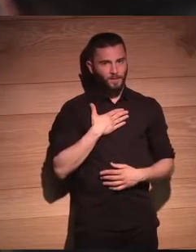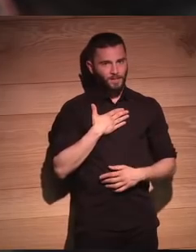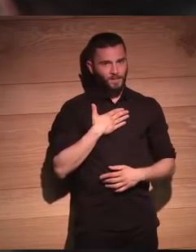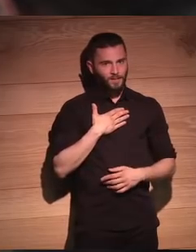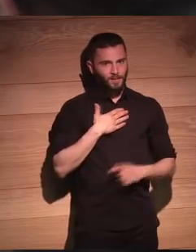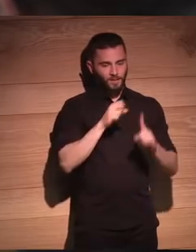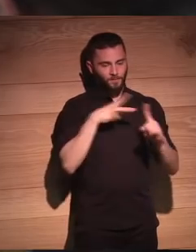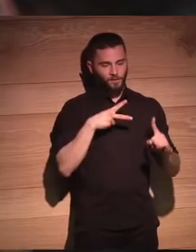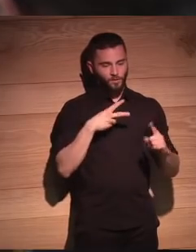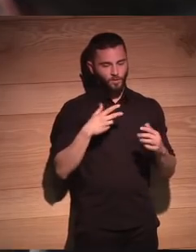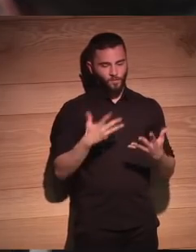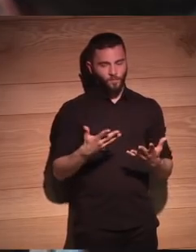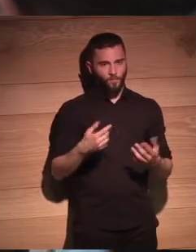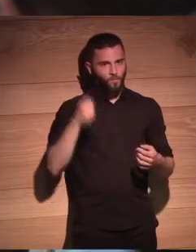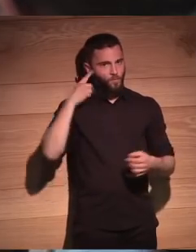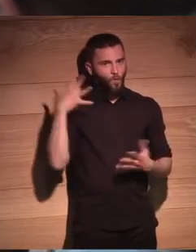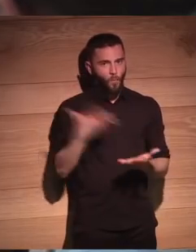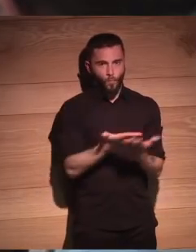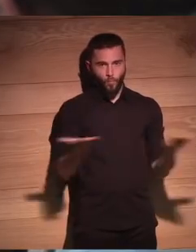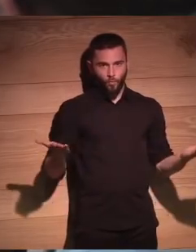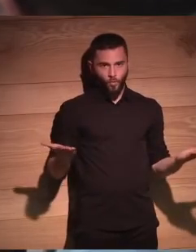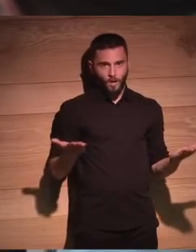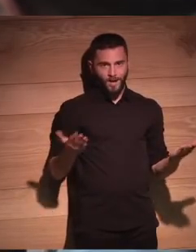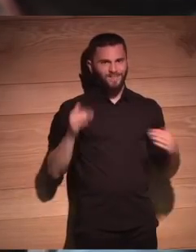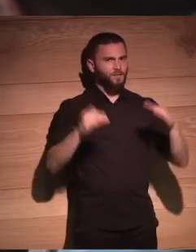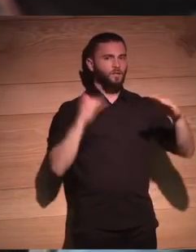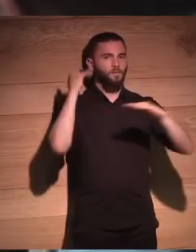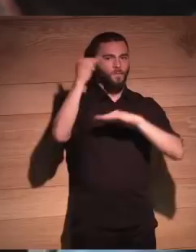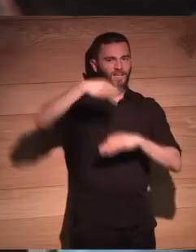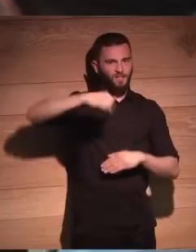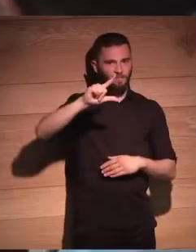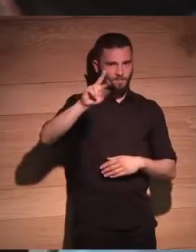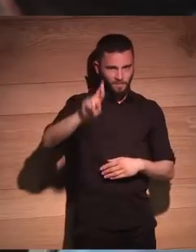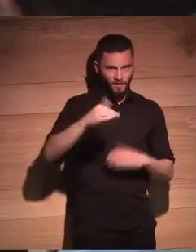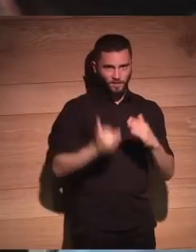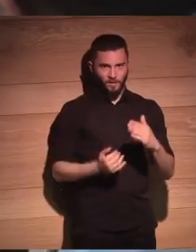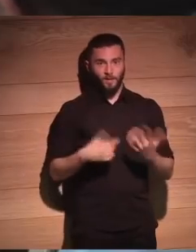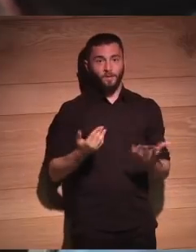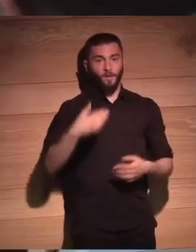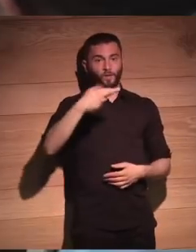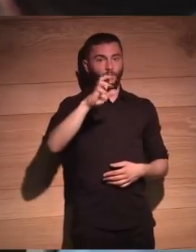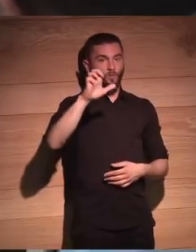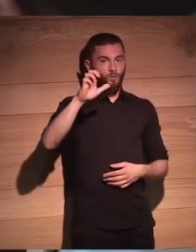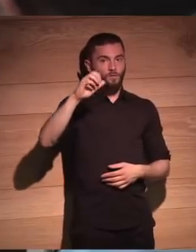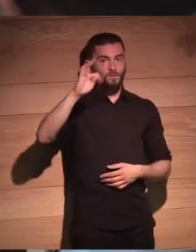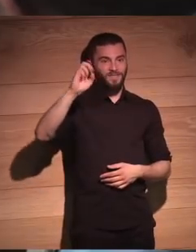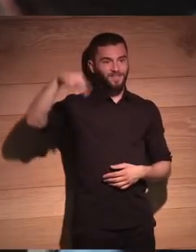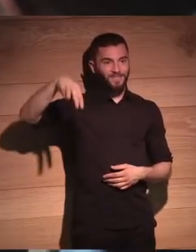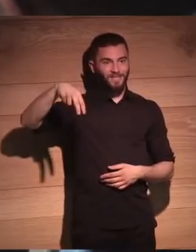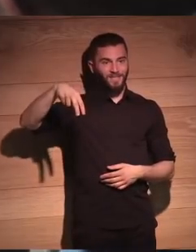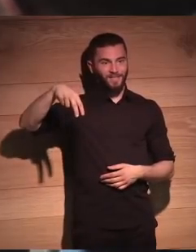visión popular del personaje, mucho más incluso que la de Miller, aunque en el Batman de Bruce Timm también hay elementos del Batman de Frank